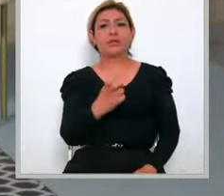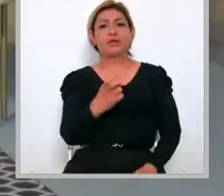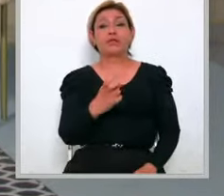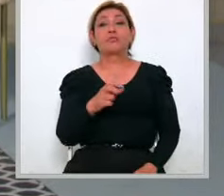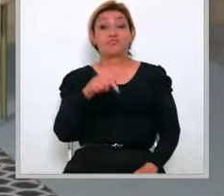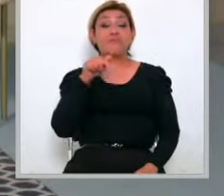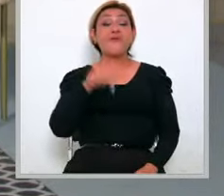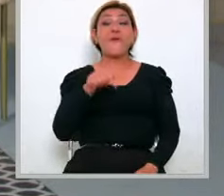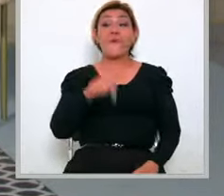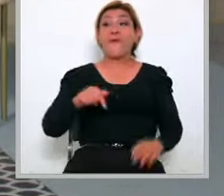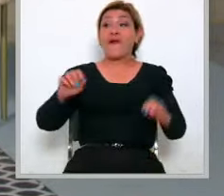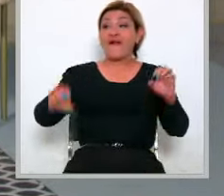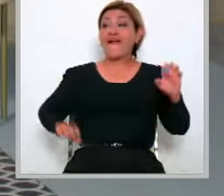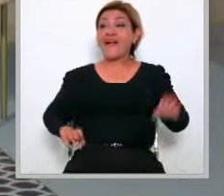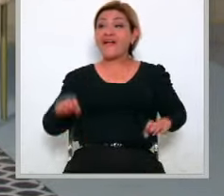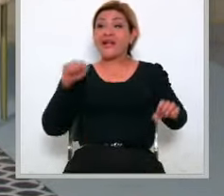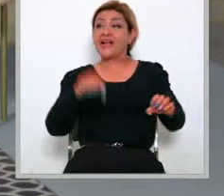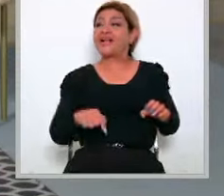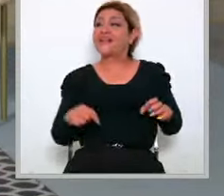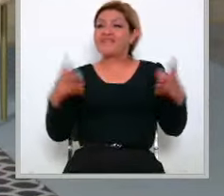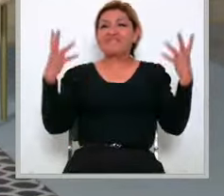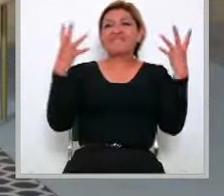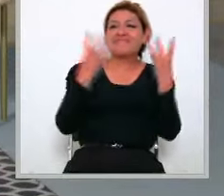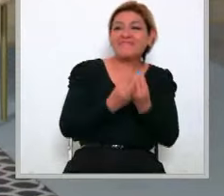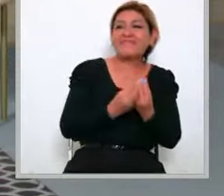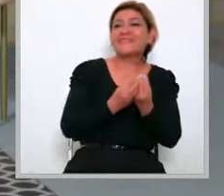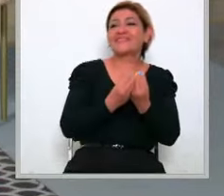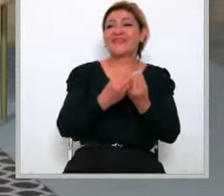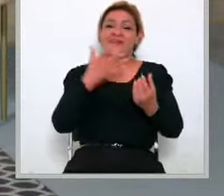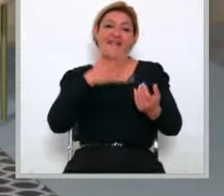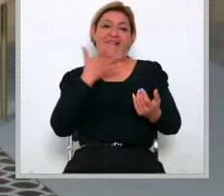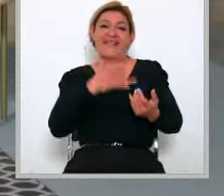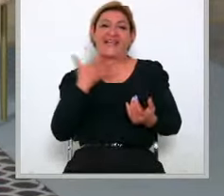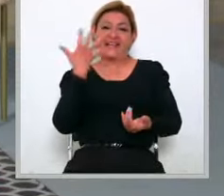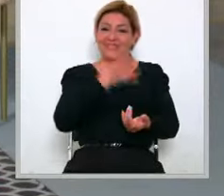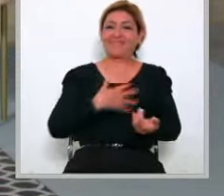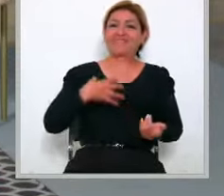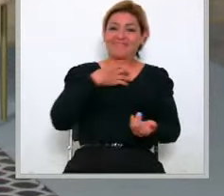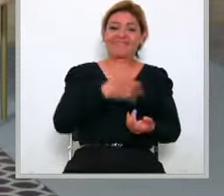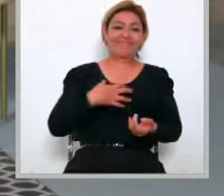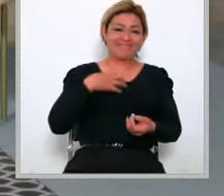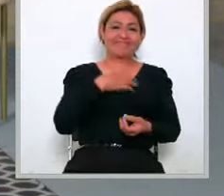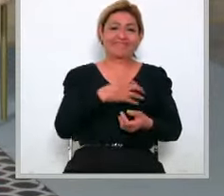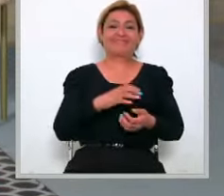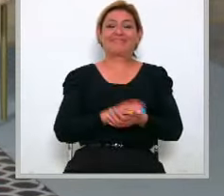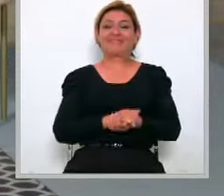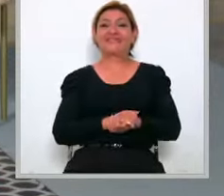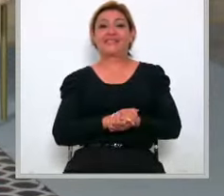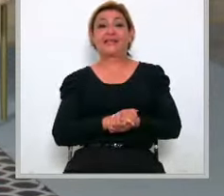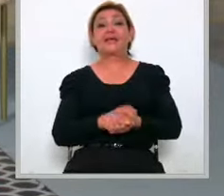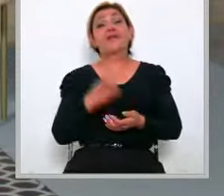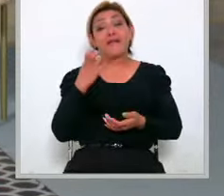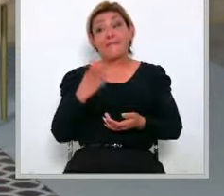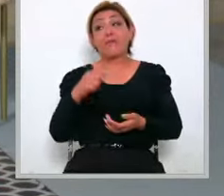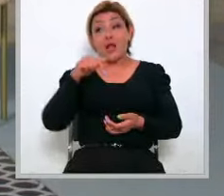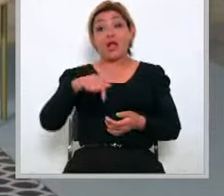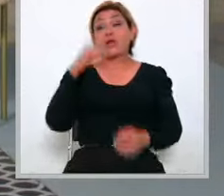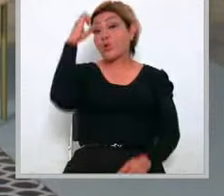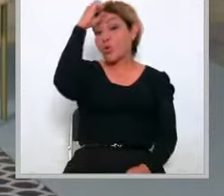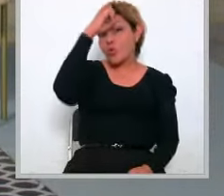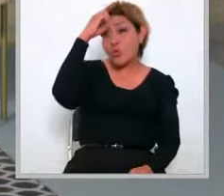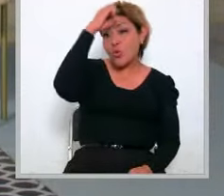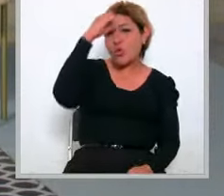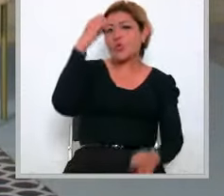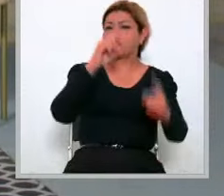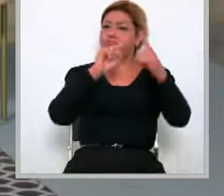prestando atención, que se sientan cómodos, que sean participativas, participativos, y que de alguna otra forma también estén vertiendo sus opiniones en cada uno